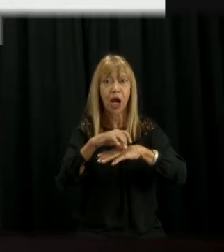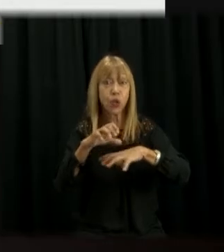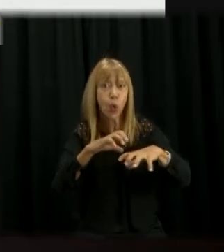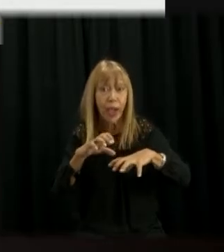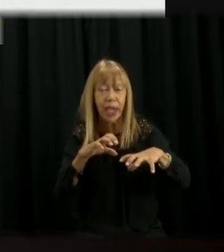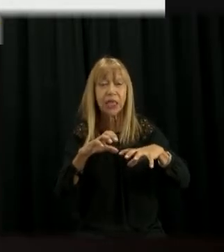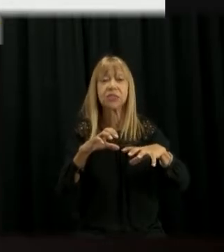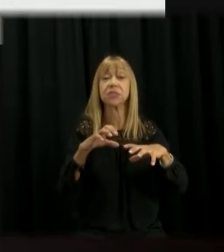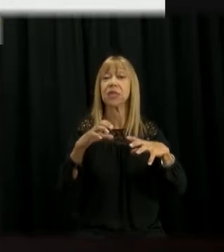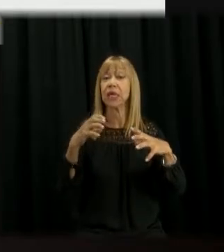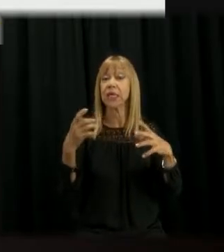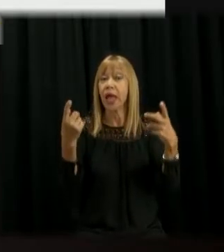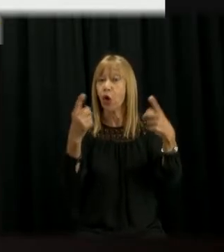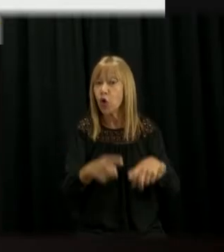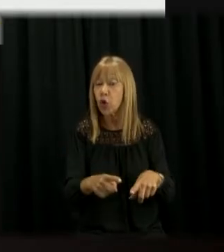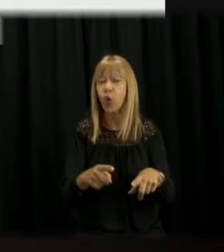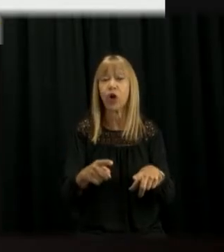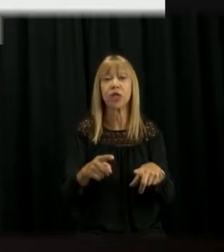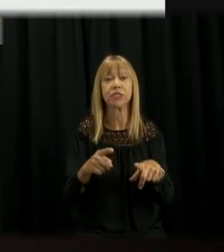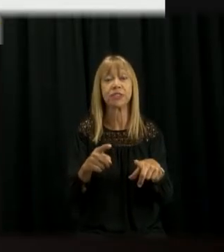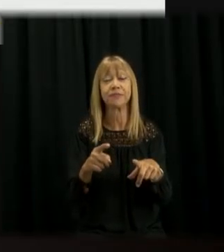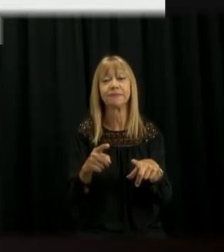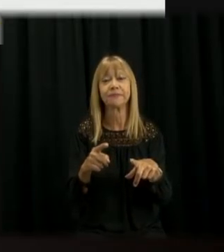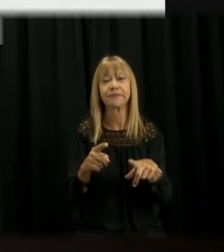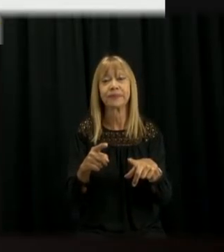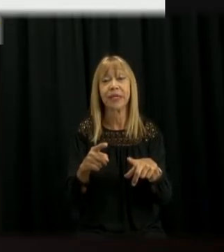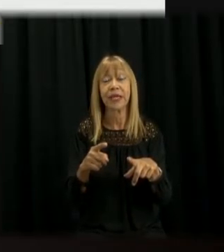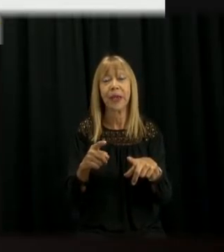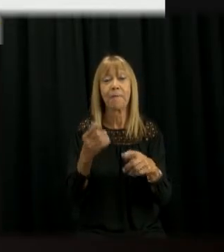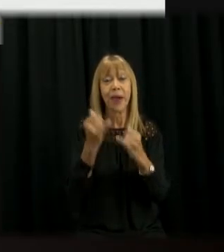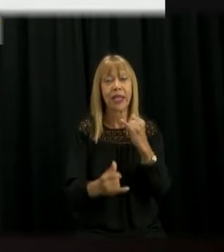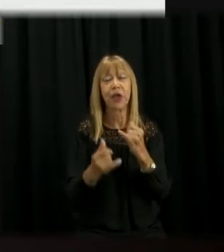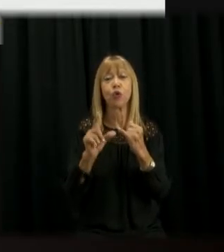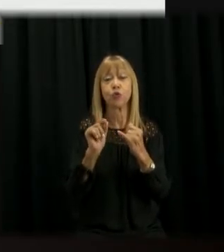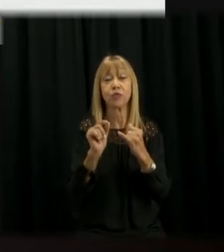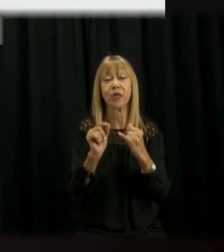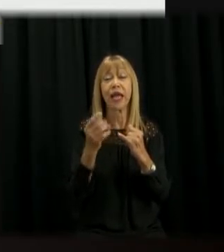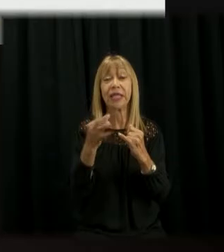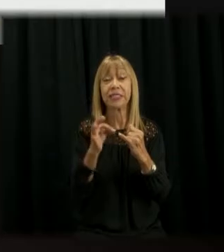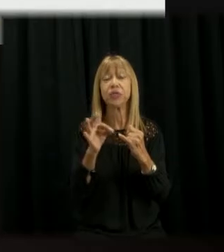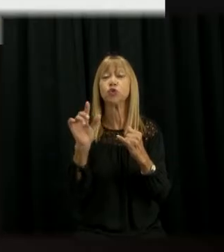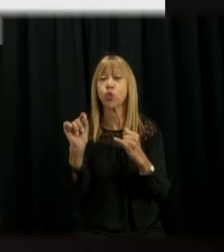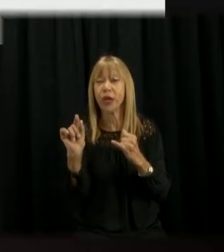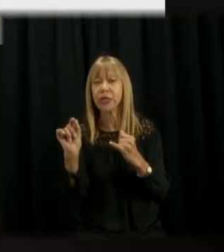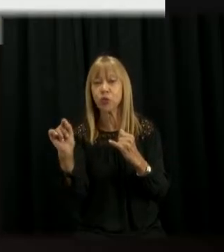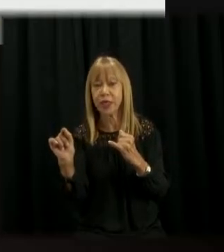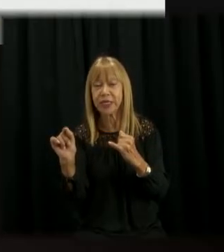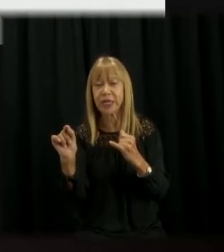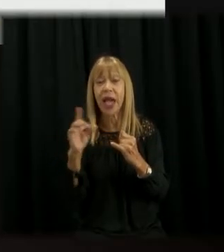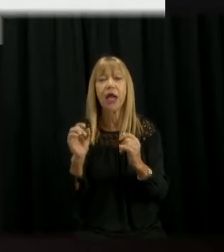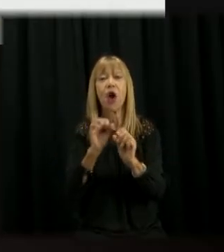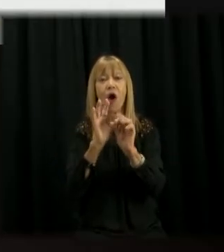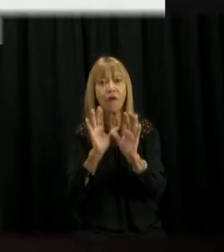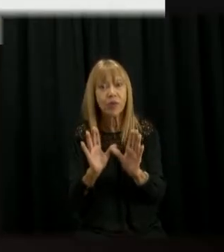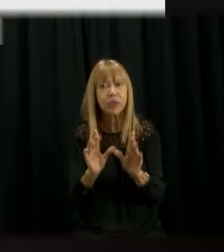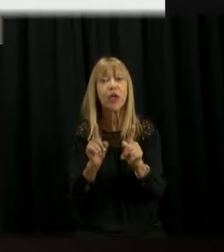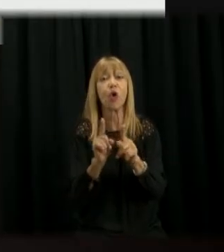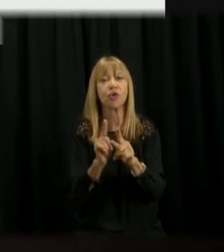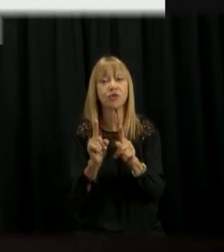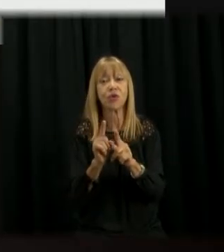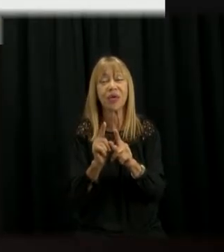el terremoto, los terremotos, al final de 2019, a principios de 2020, y